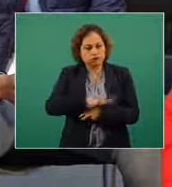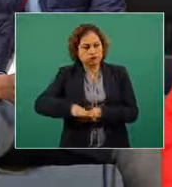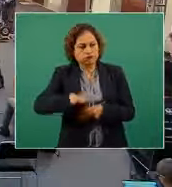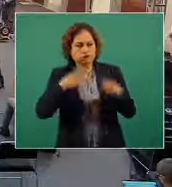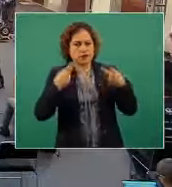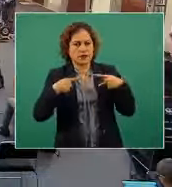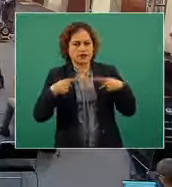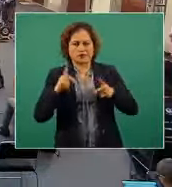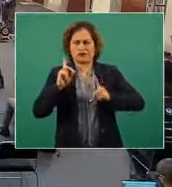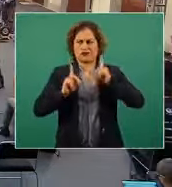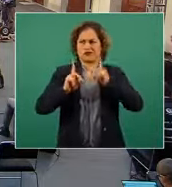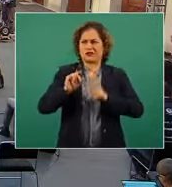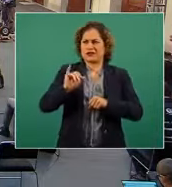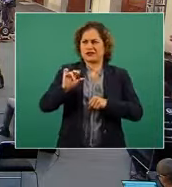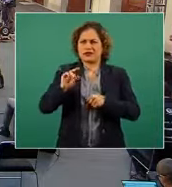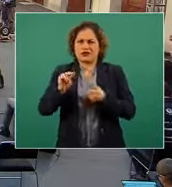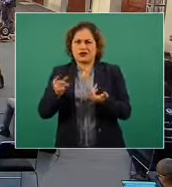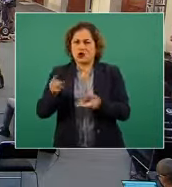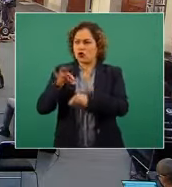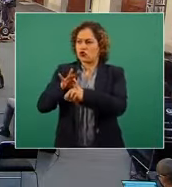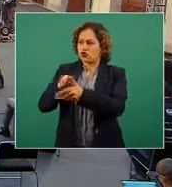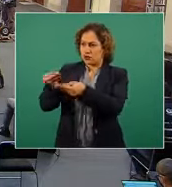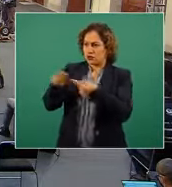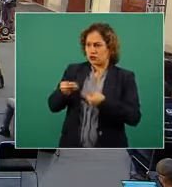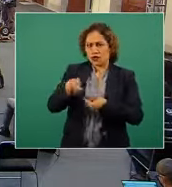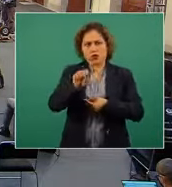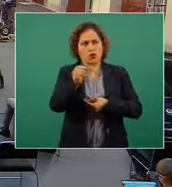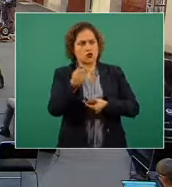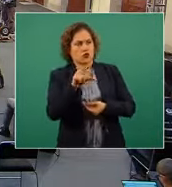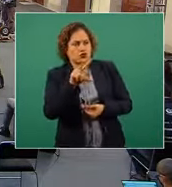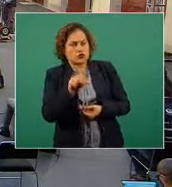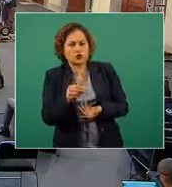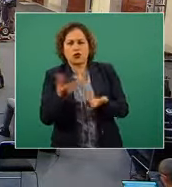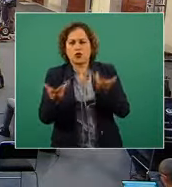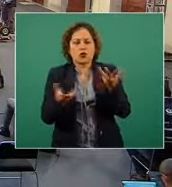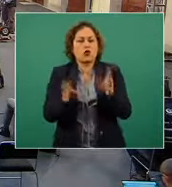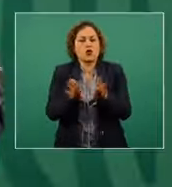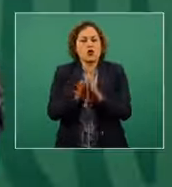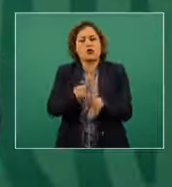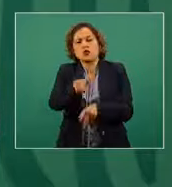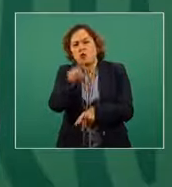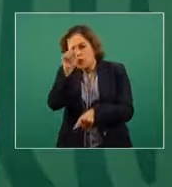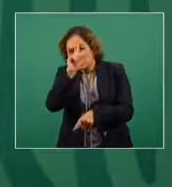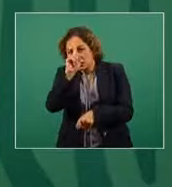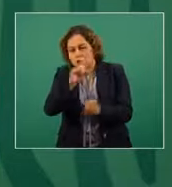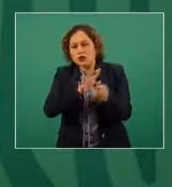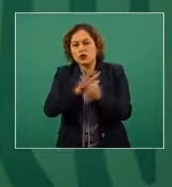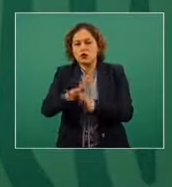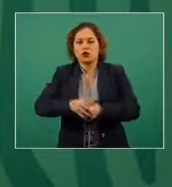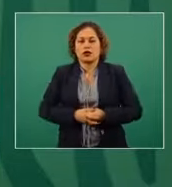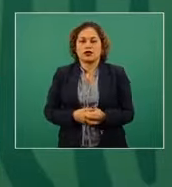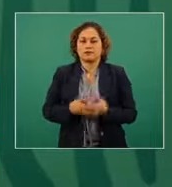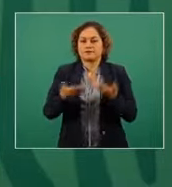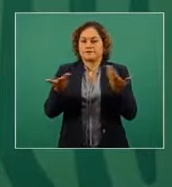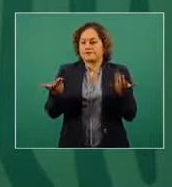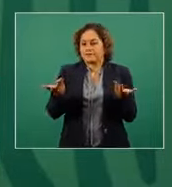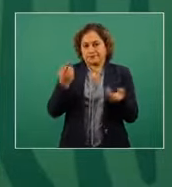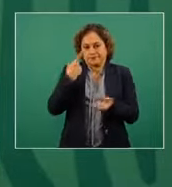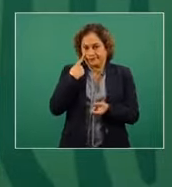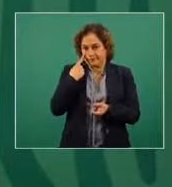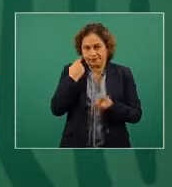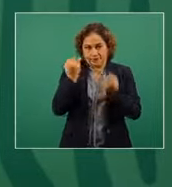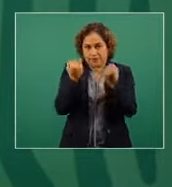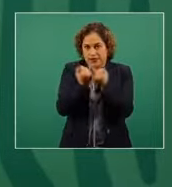utilizando o que le prescribieron estos fármacos? Gracias. Que como ocurre en las ciencias de la salud y en las